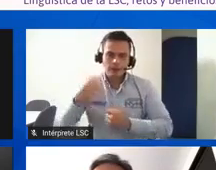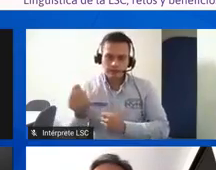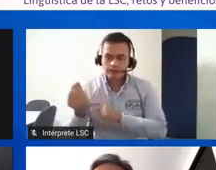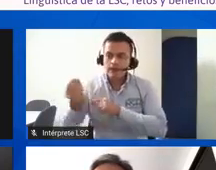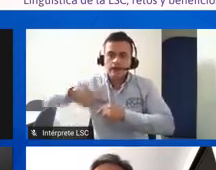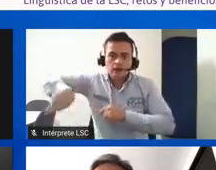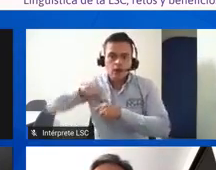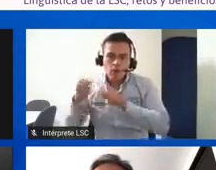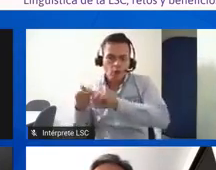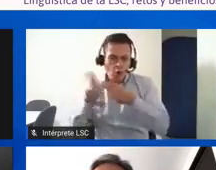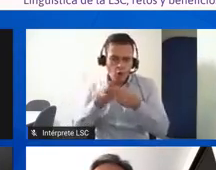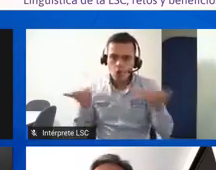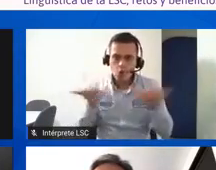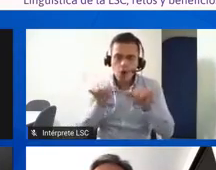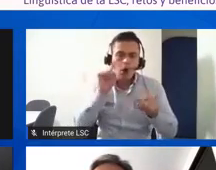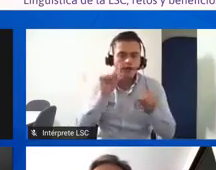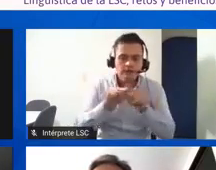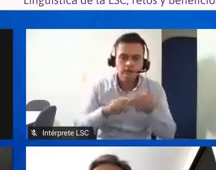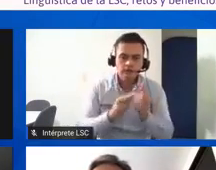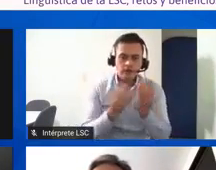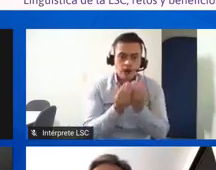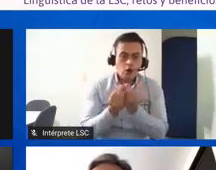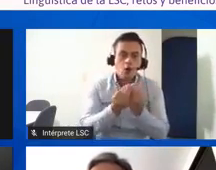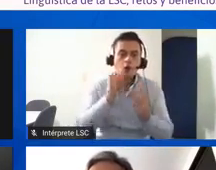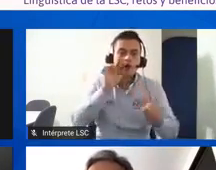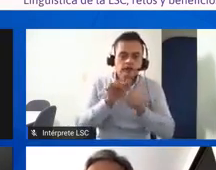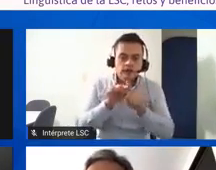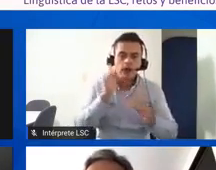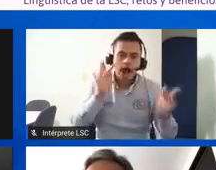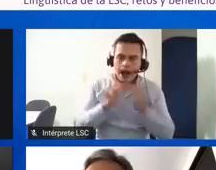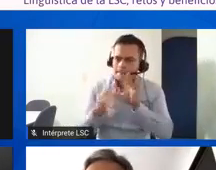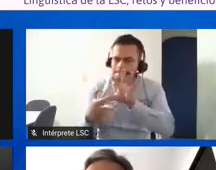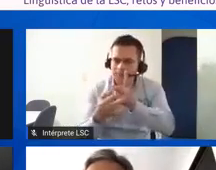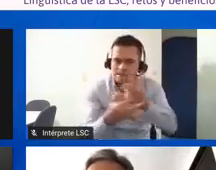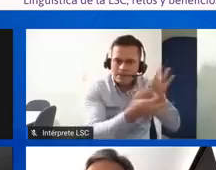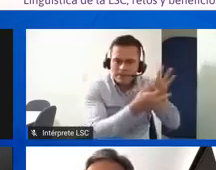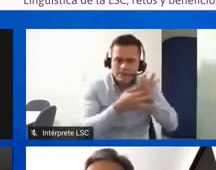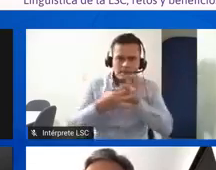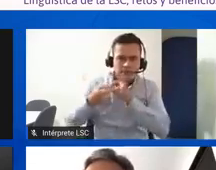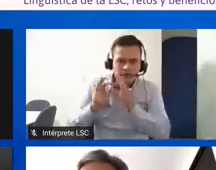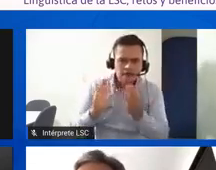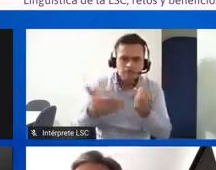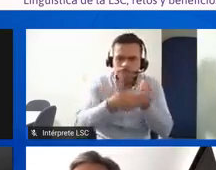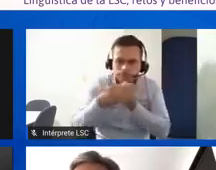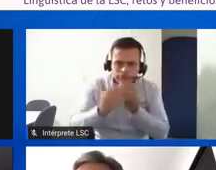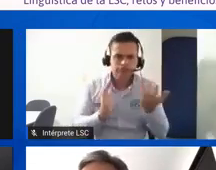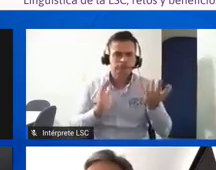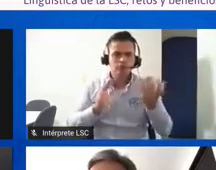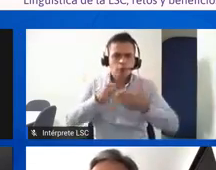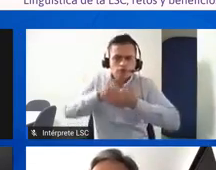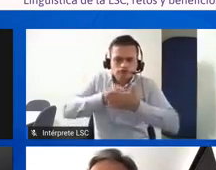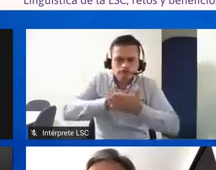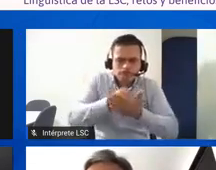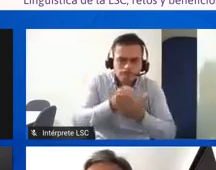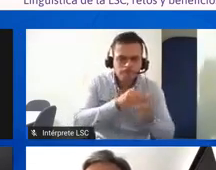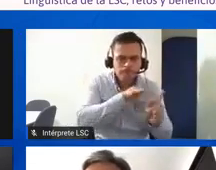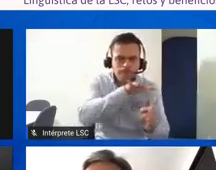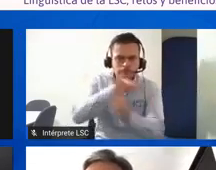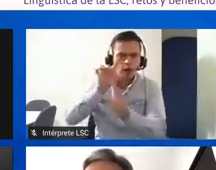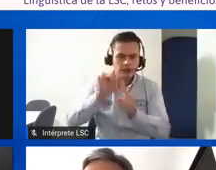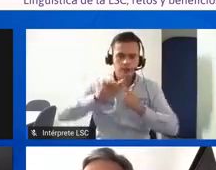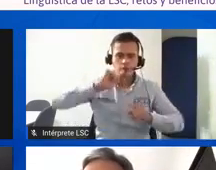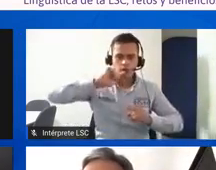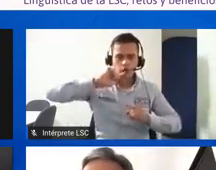una instancia articuladora, protectora, promotora de la lengua, desde un enfoque plural